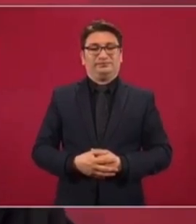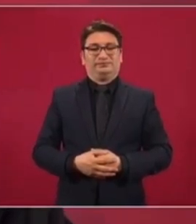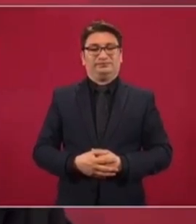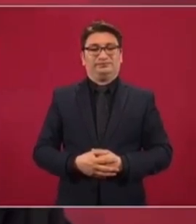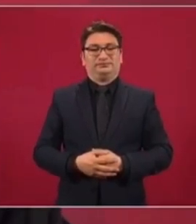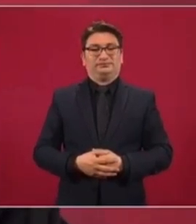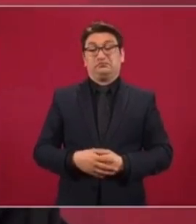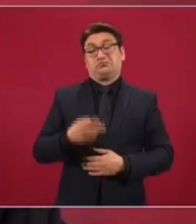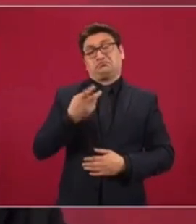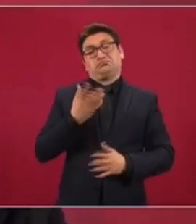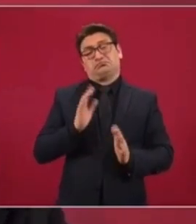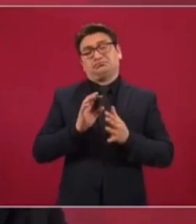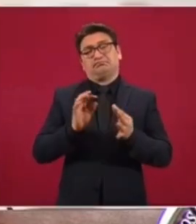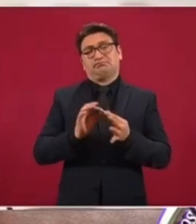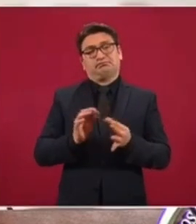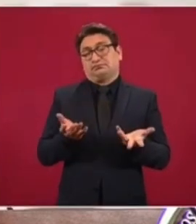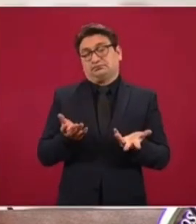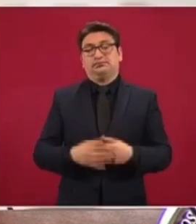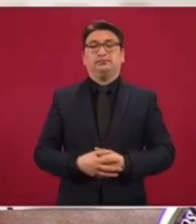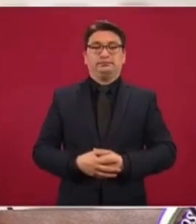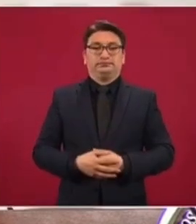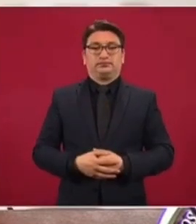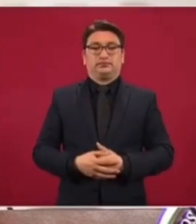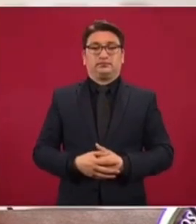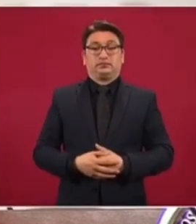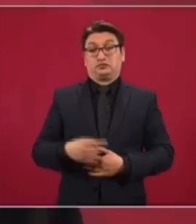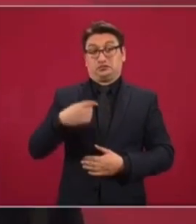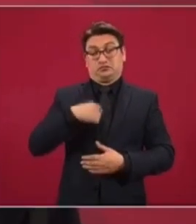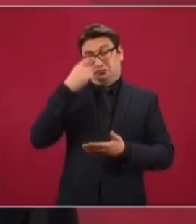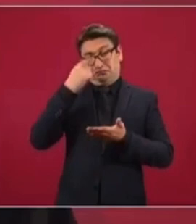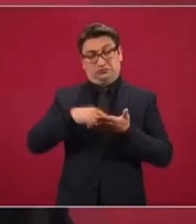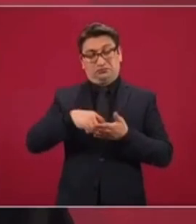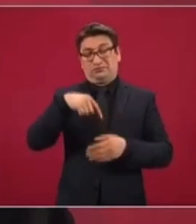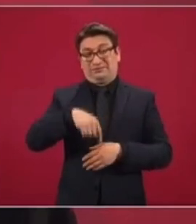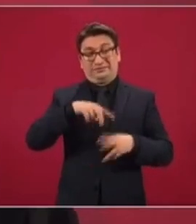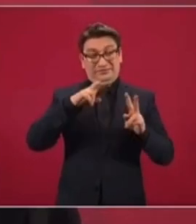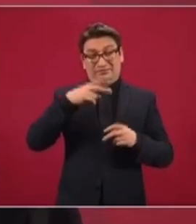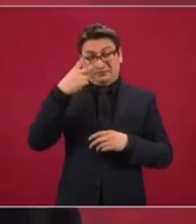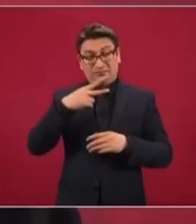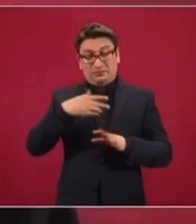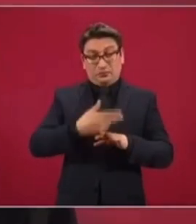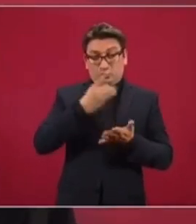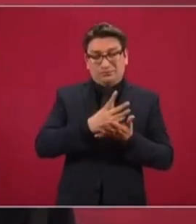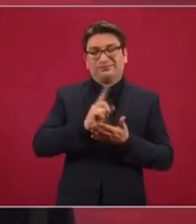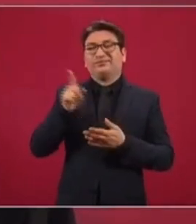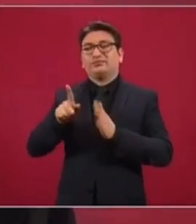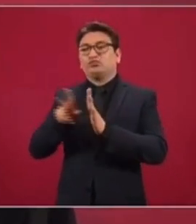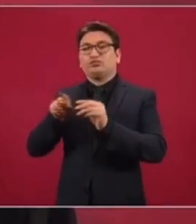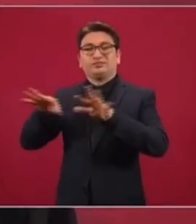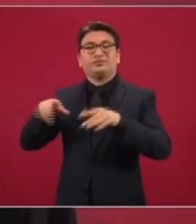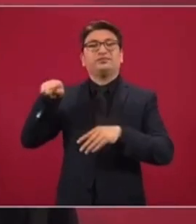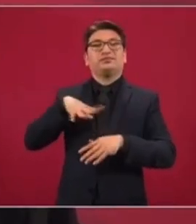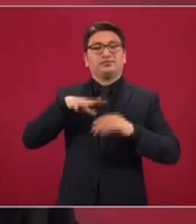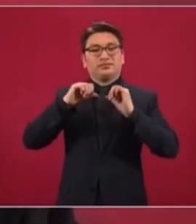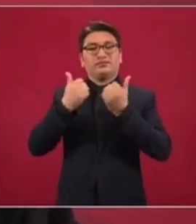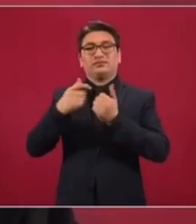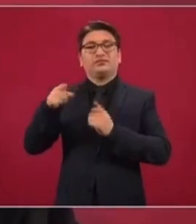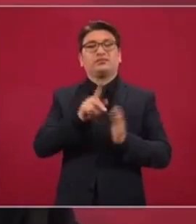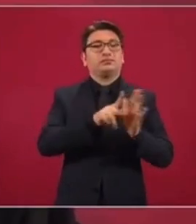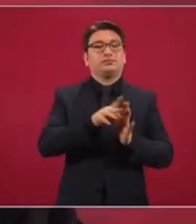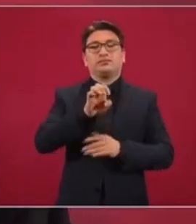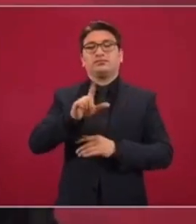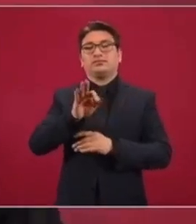Esa es una explicación. No creo que sea un asunto de México. Esta agencia tiene una asociación con el periódico El